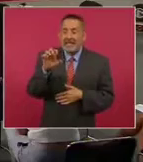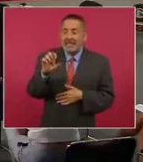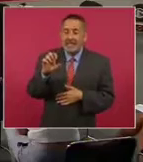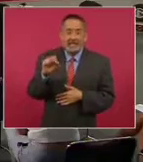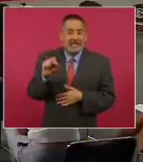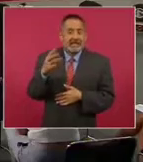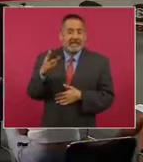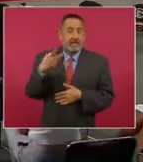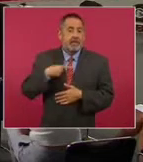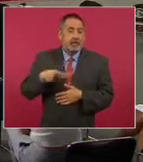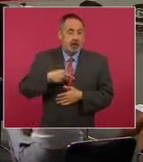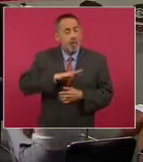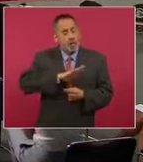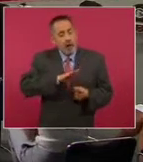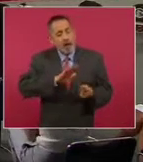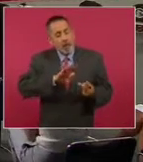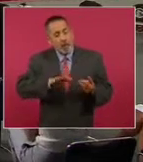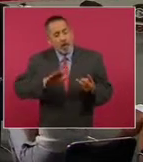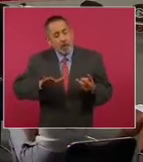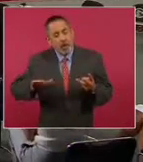107.573 personas.